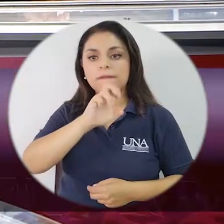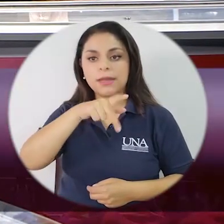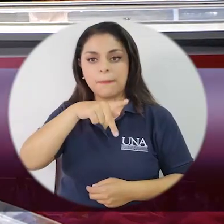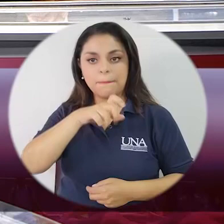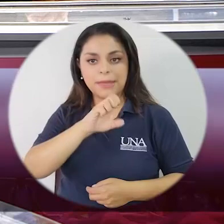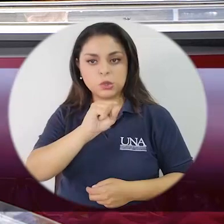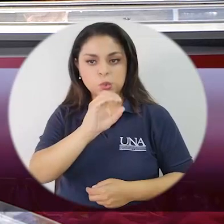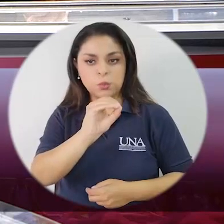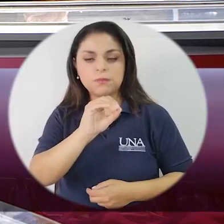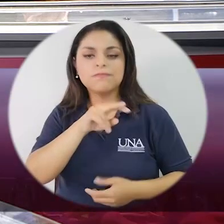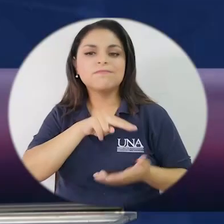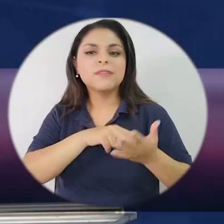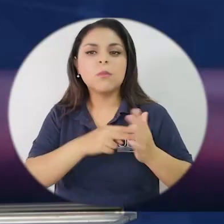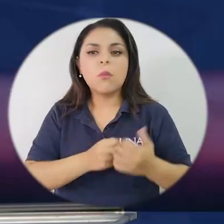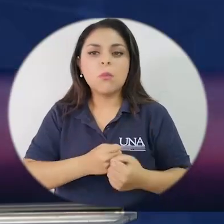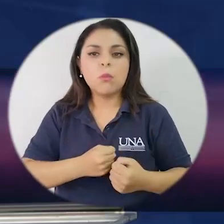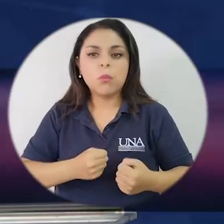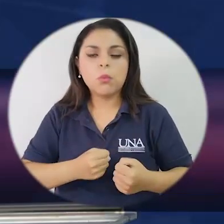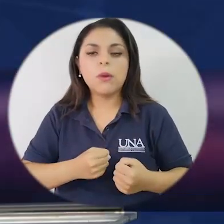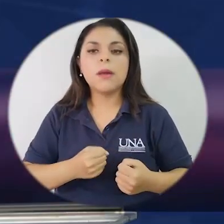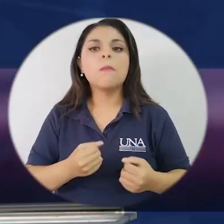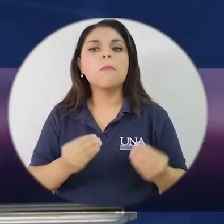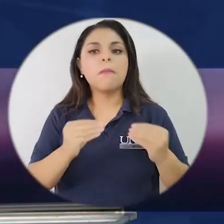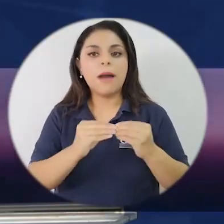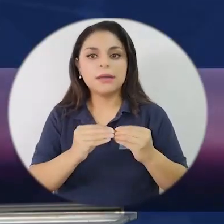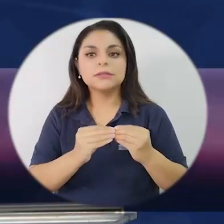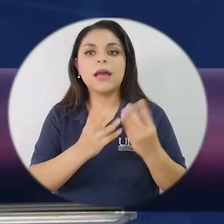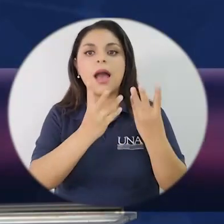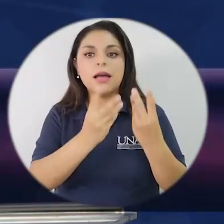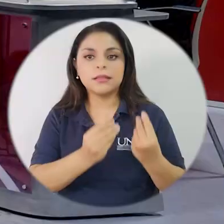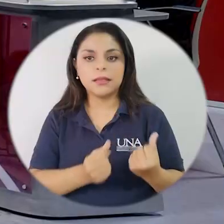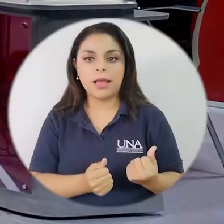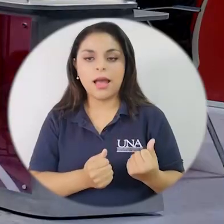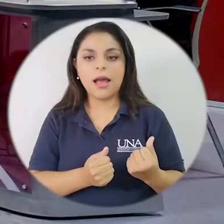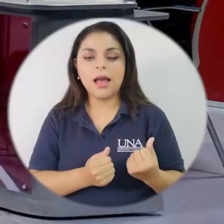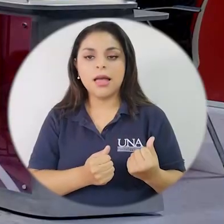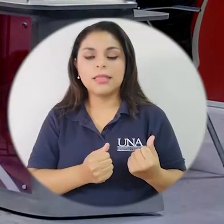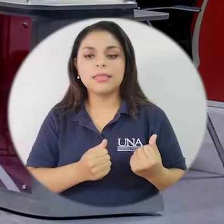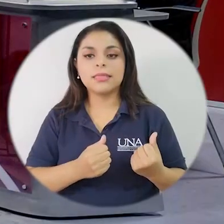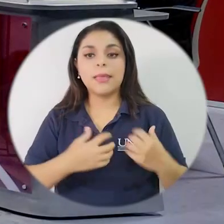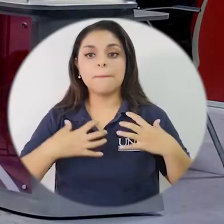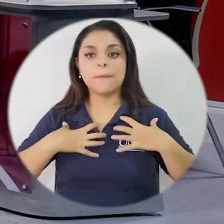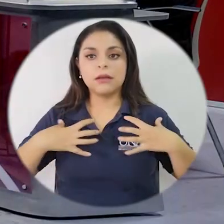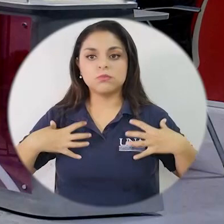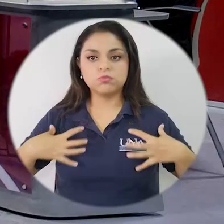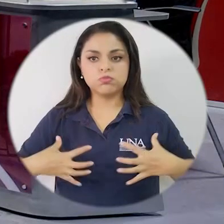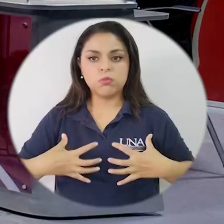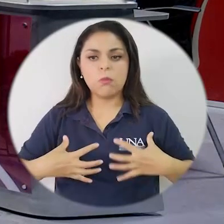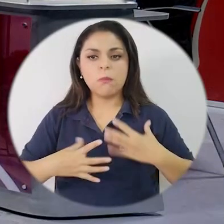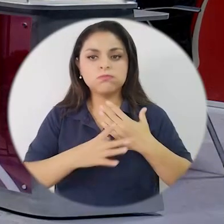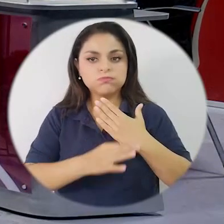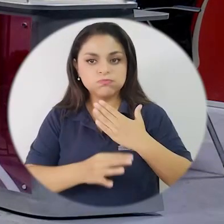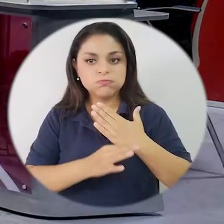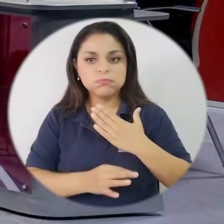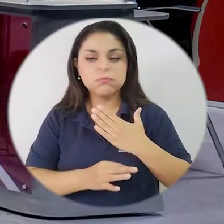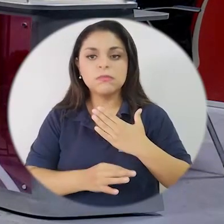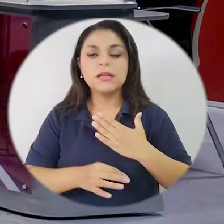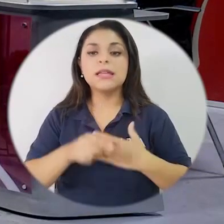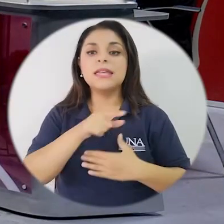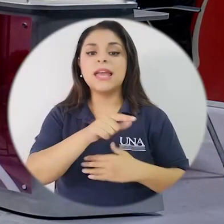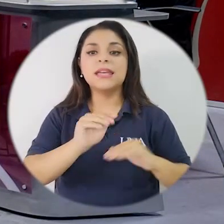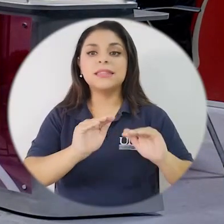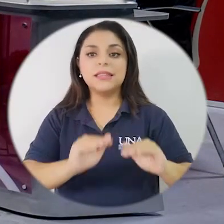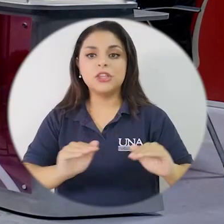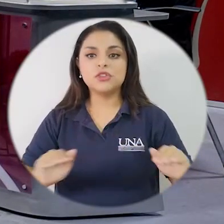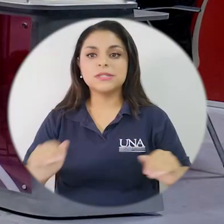de la masa magra, de la grasa, ¿sí? Entonces, en la niñez se trabaja con